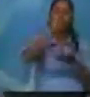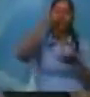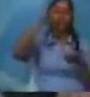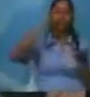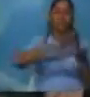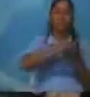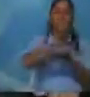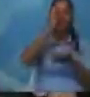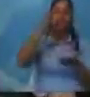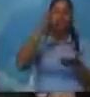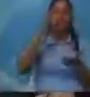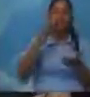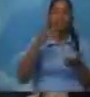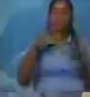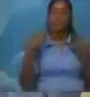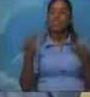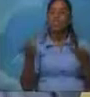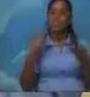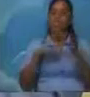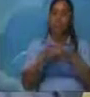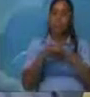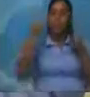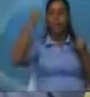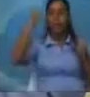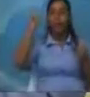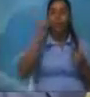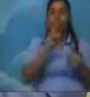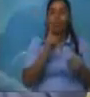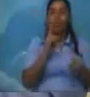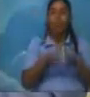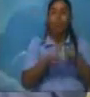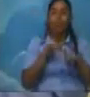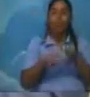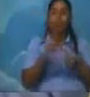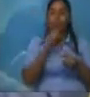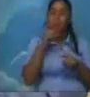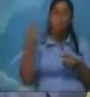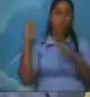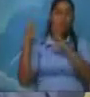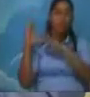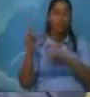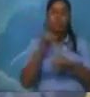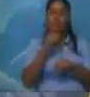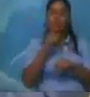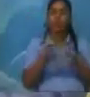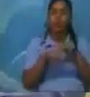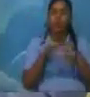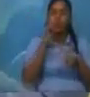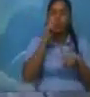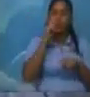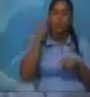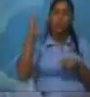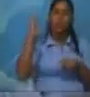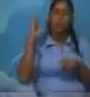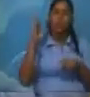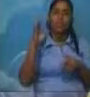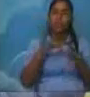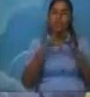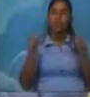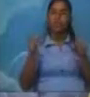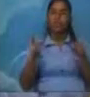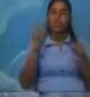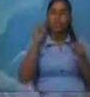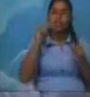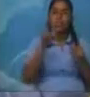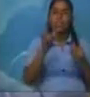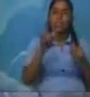a de qué te vas a acordar no de la novia vieja no del novio viejo no del triple que no jugaste aquí dice